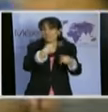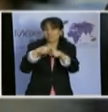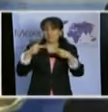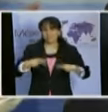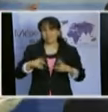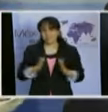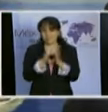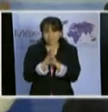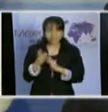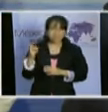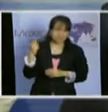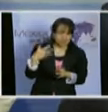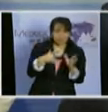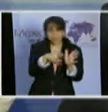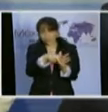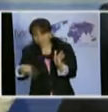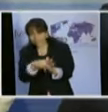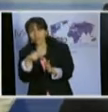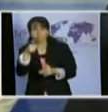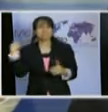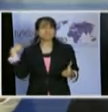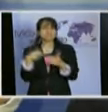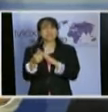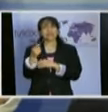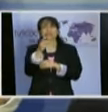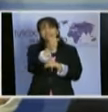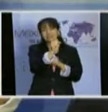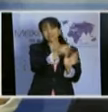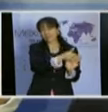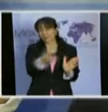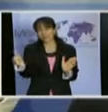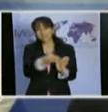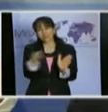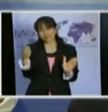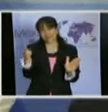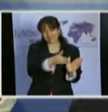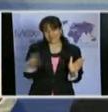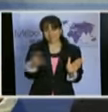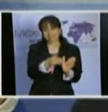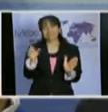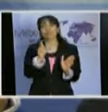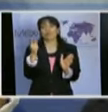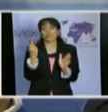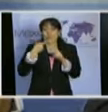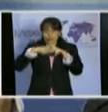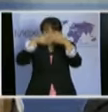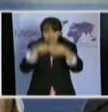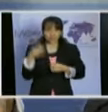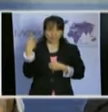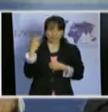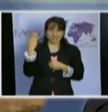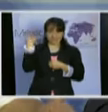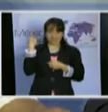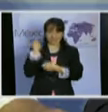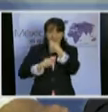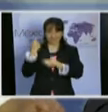trayecto entre septiembre, que realizamos nuestro 10º encuentro, y la cumbre en diciembre del año